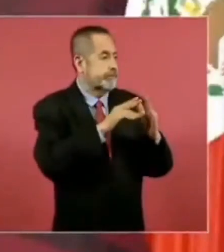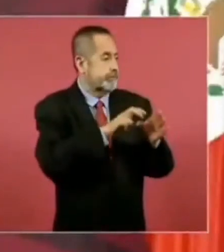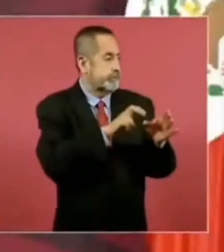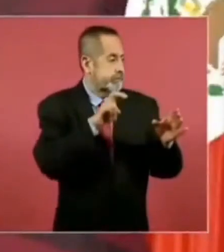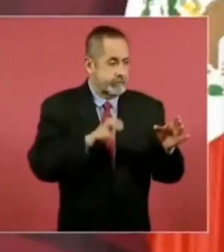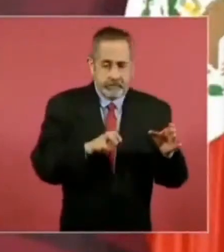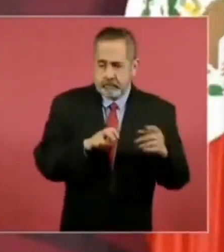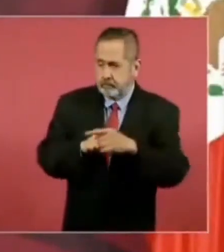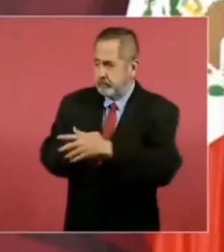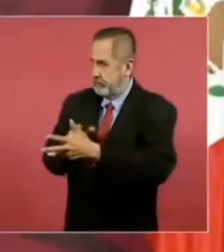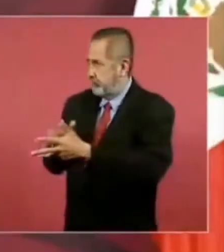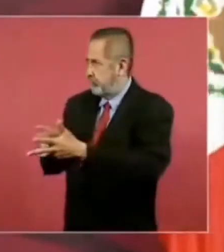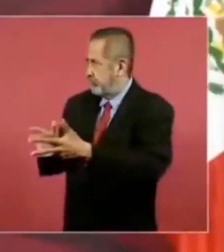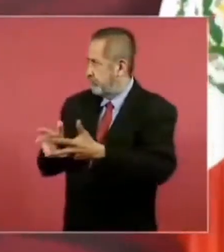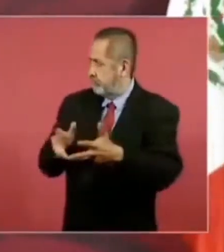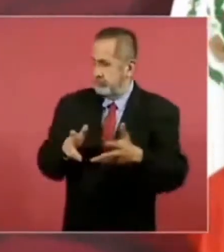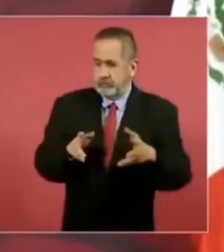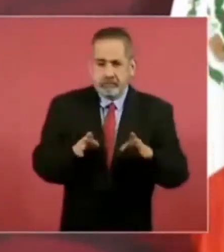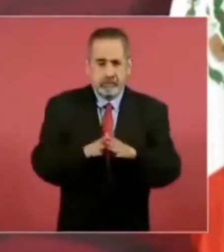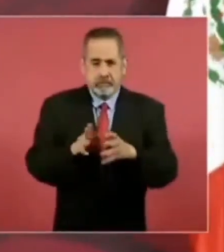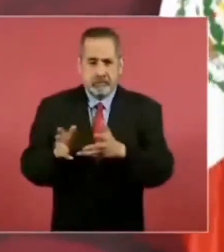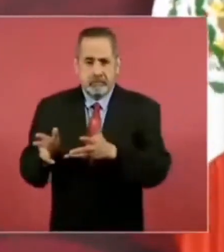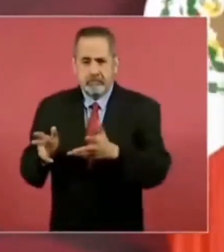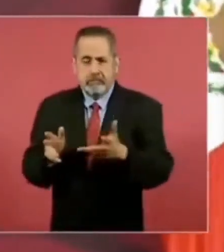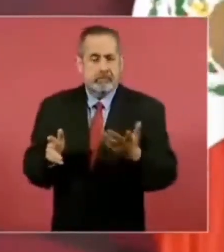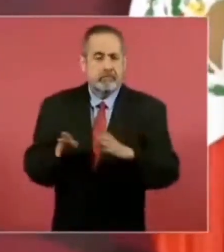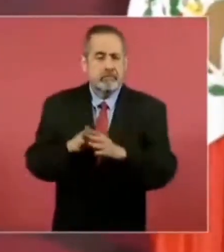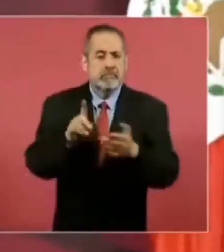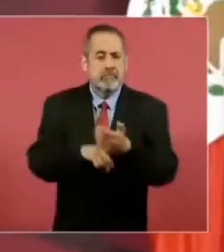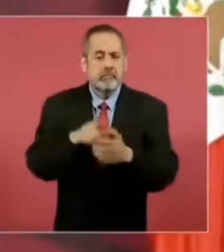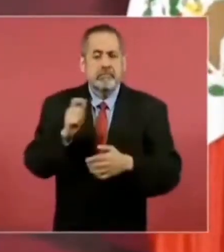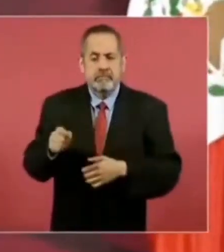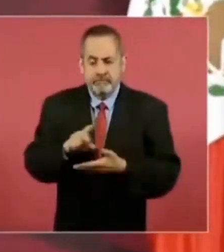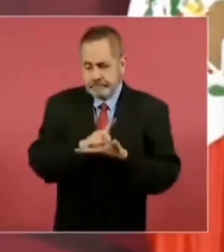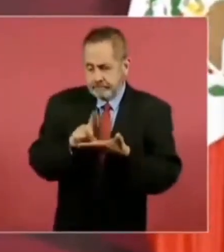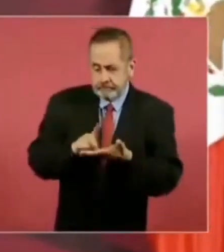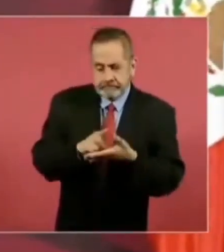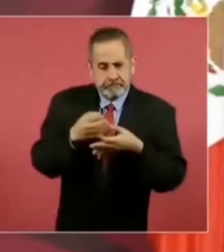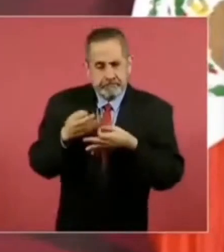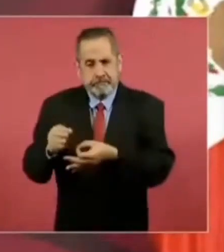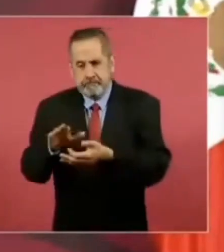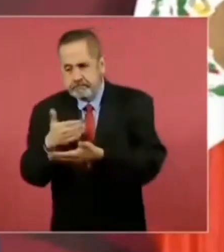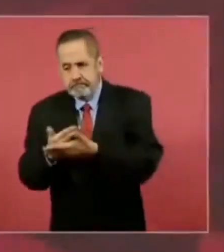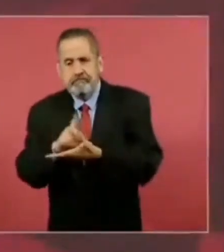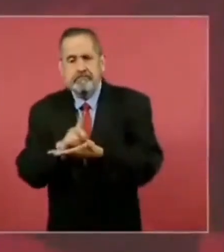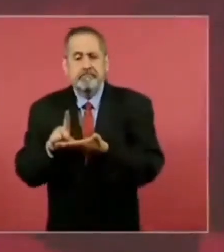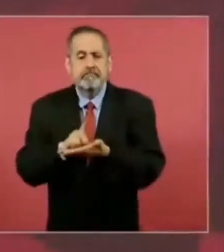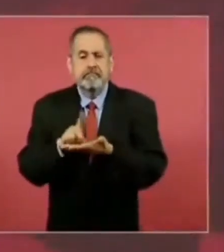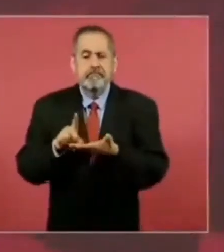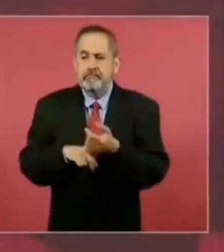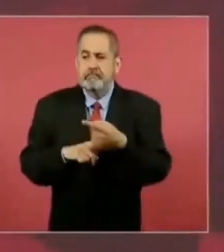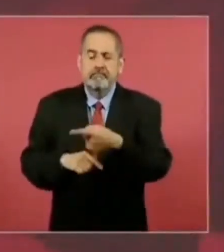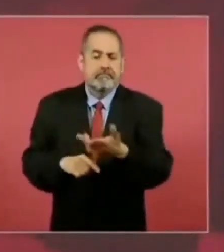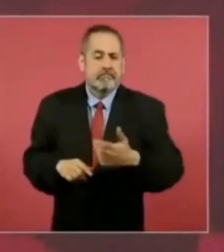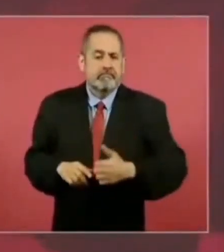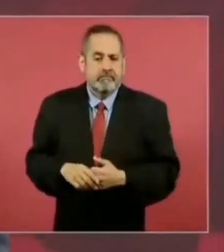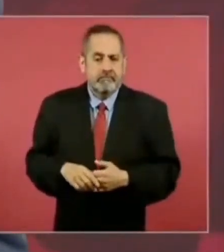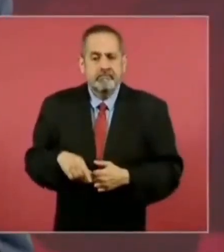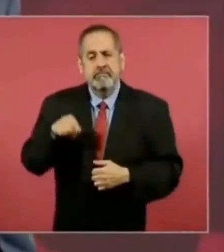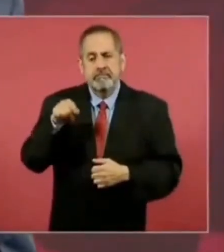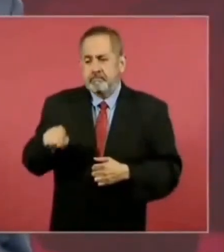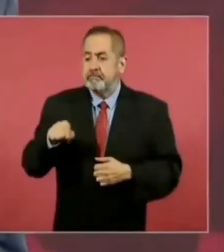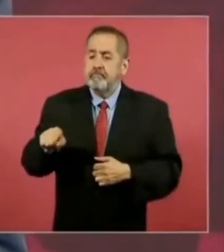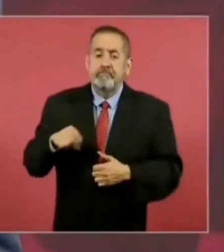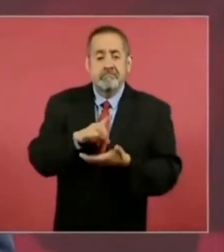pues ¿a qué se recurre? A la droga, pensando que ahí se va a encontrar la